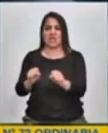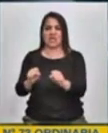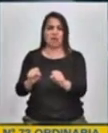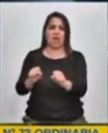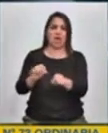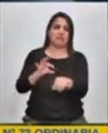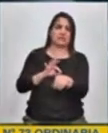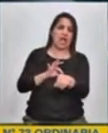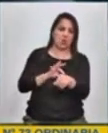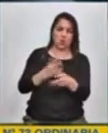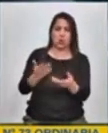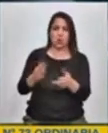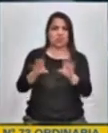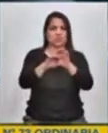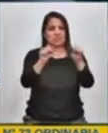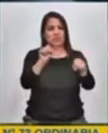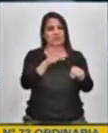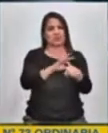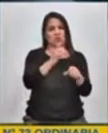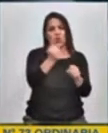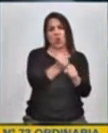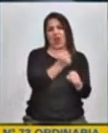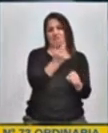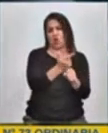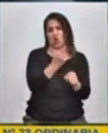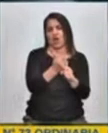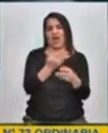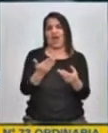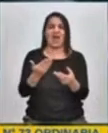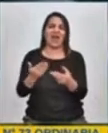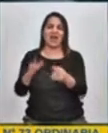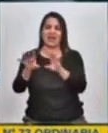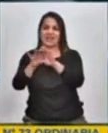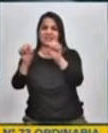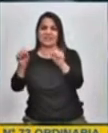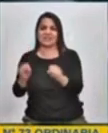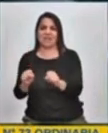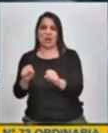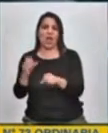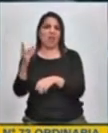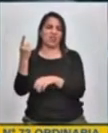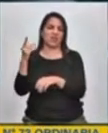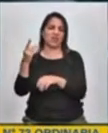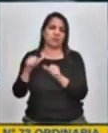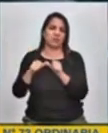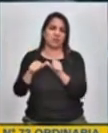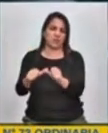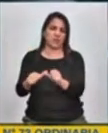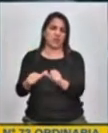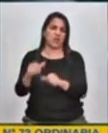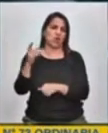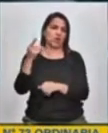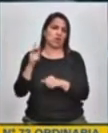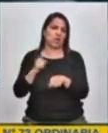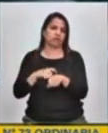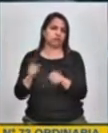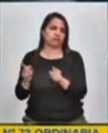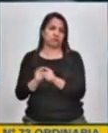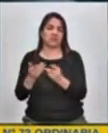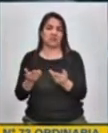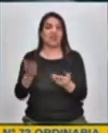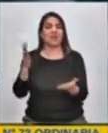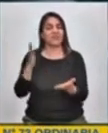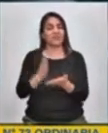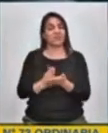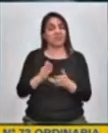salud común, el sistema de salud laboral, entre el sistema de incapacidad permanente y el transitoria. Y lo que debiéramos hacer de una